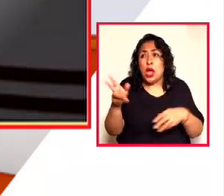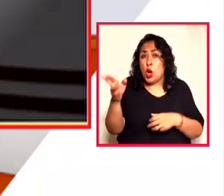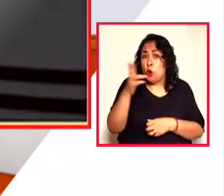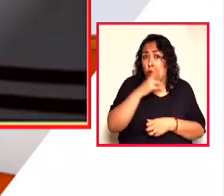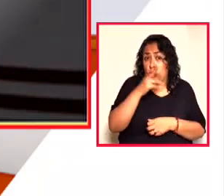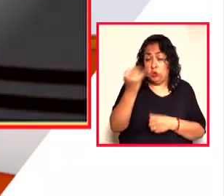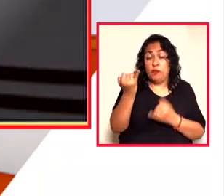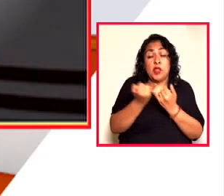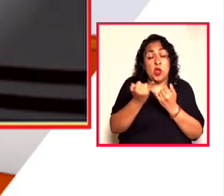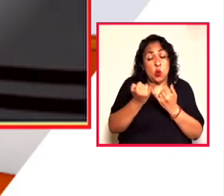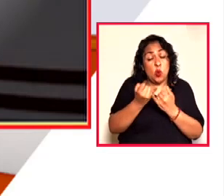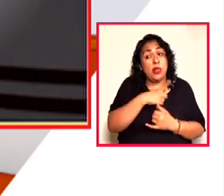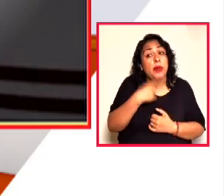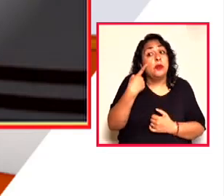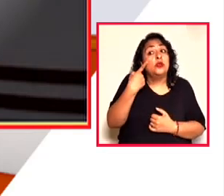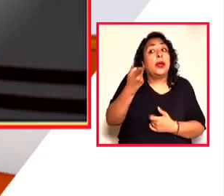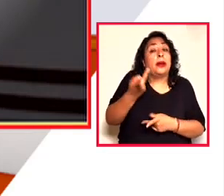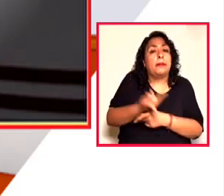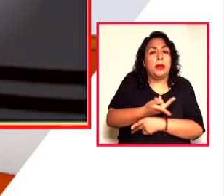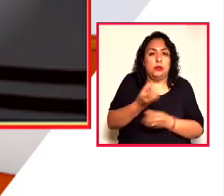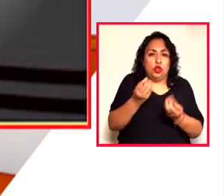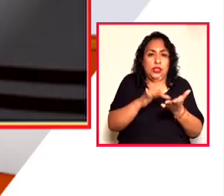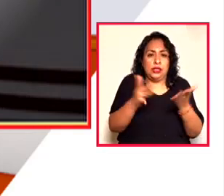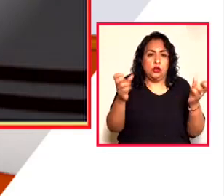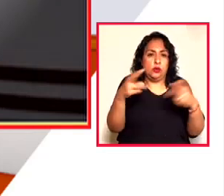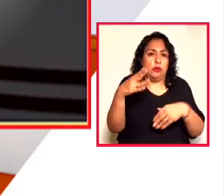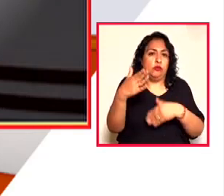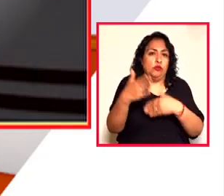que tenerlo bajo la lupa. Muchas gracias, nos vemos la próxima semana.